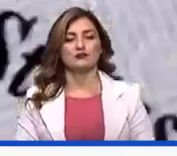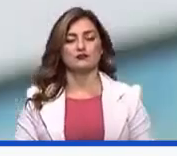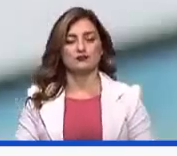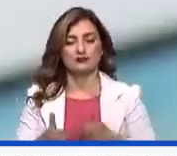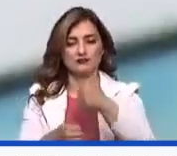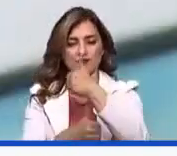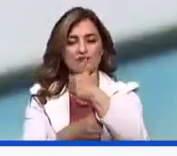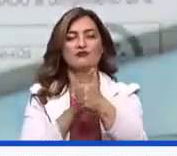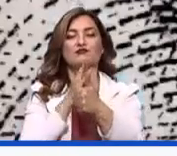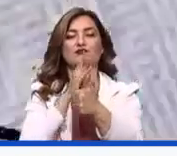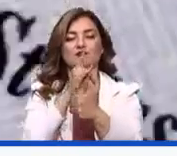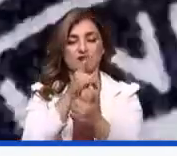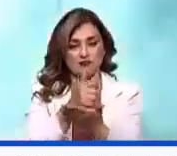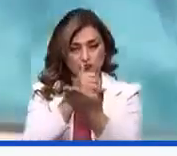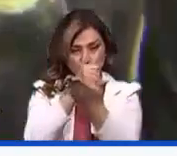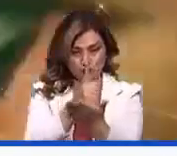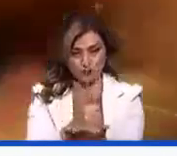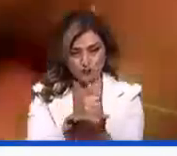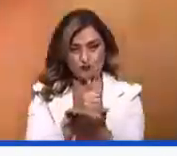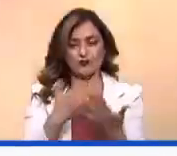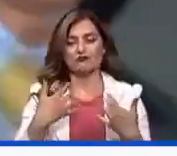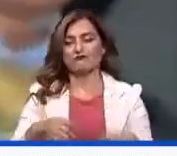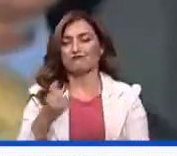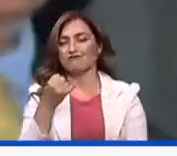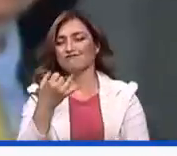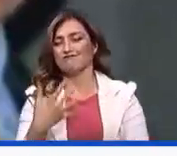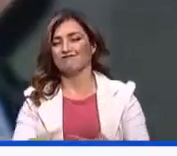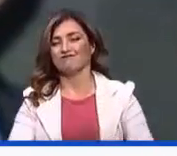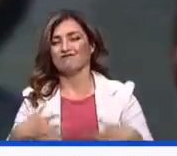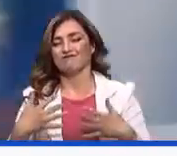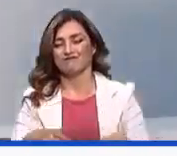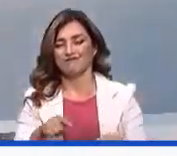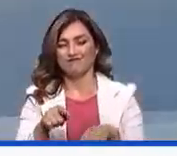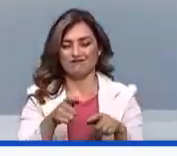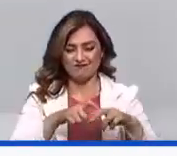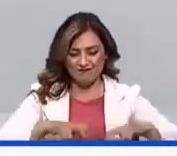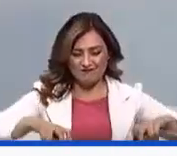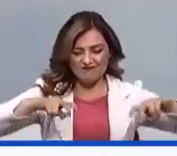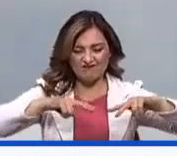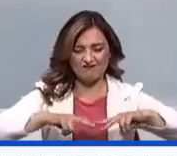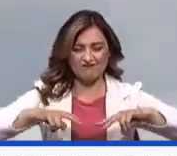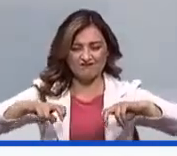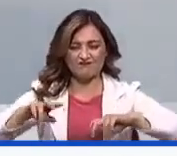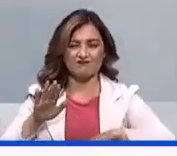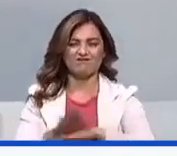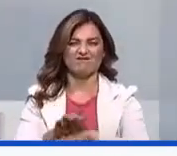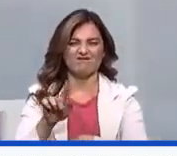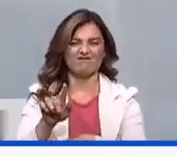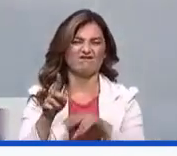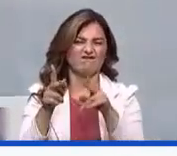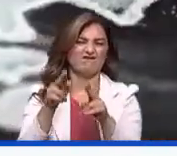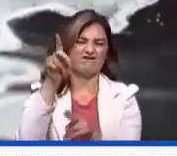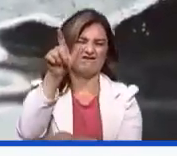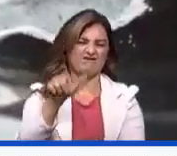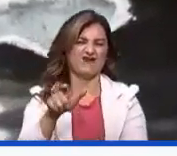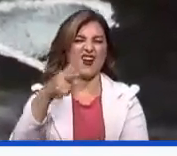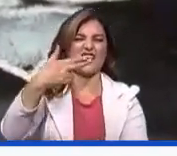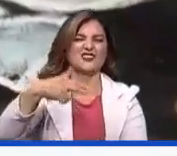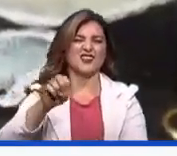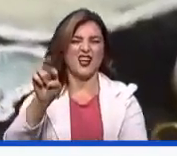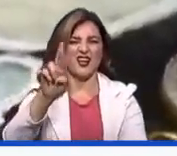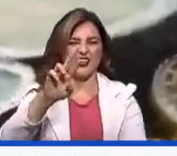Penal Internacional de Estados Unidos abre una gran cantidad de frentes cuyo denominador común es Jorge Chérrez y las